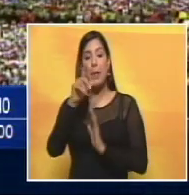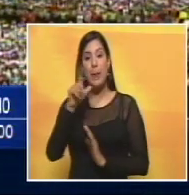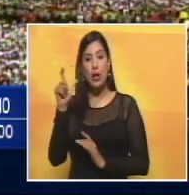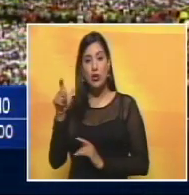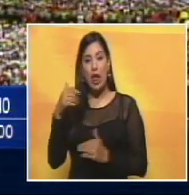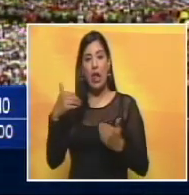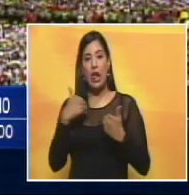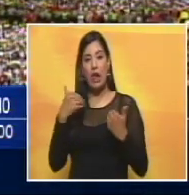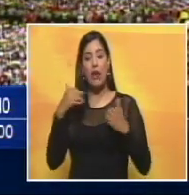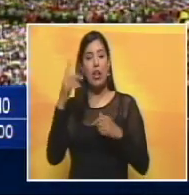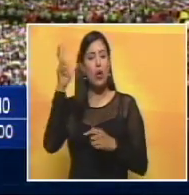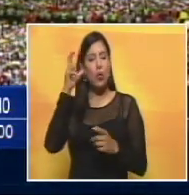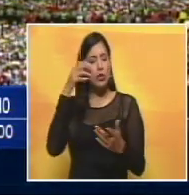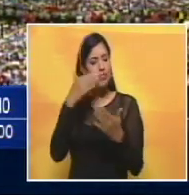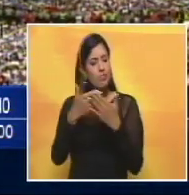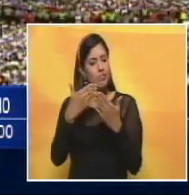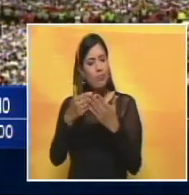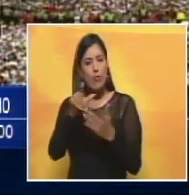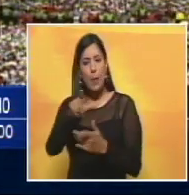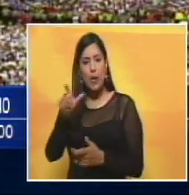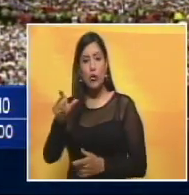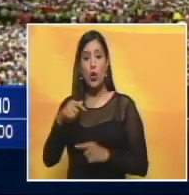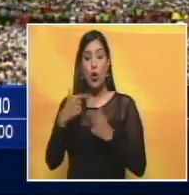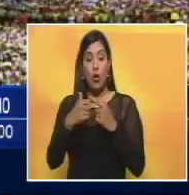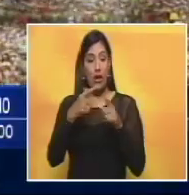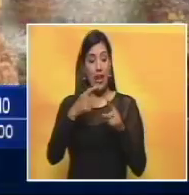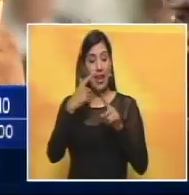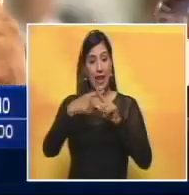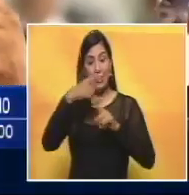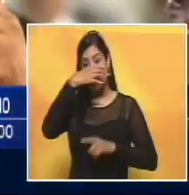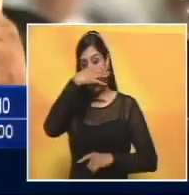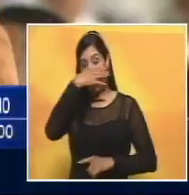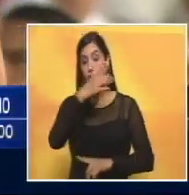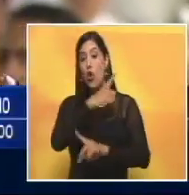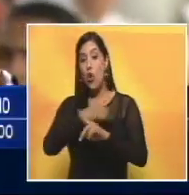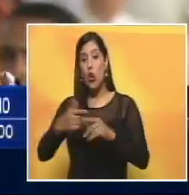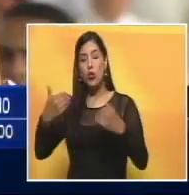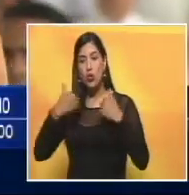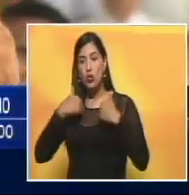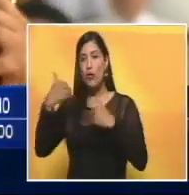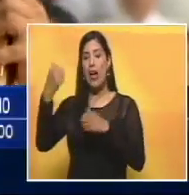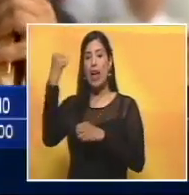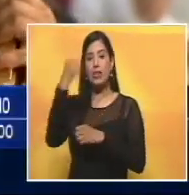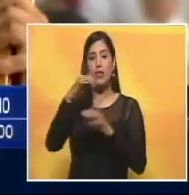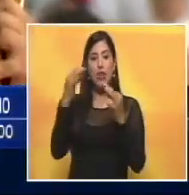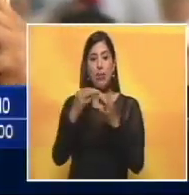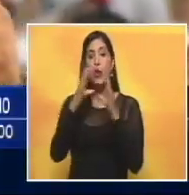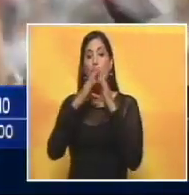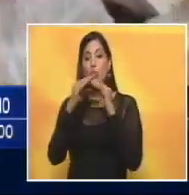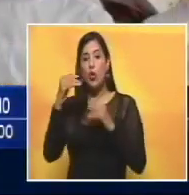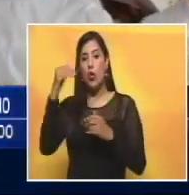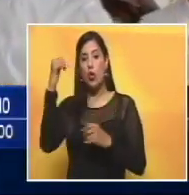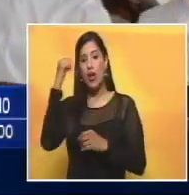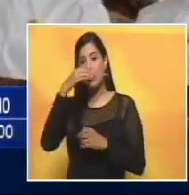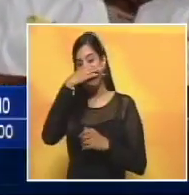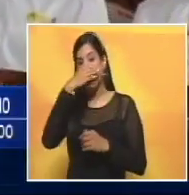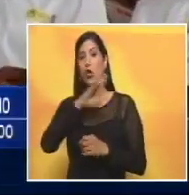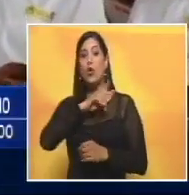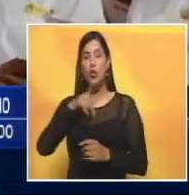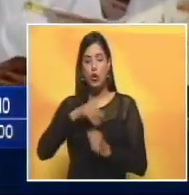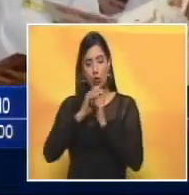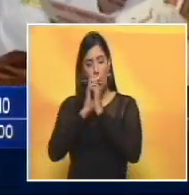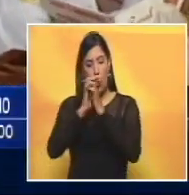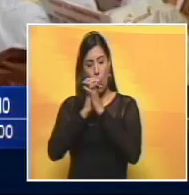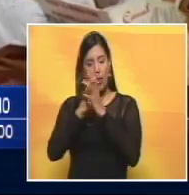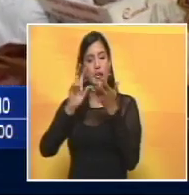y victimarios y escuchará testimonios tanto de exguerrilleros como de víctimas de la guerrilla y del paramilitarismo. Estará